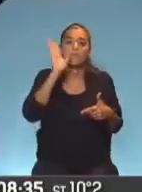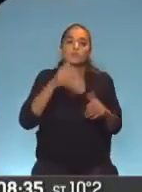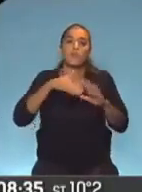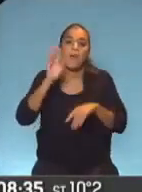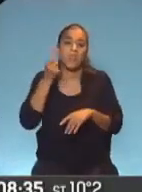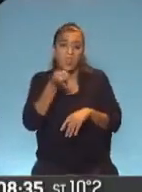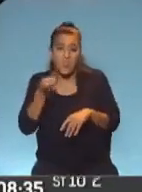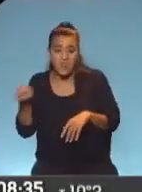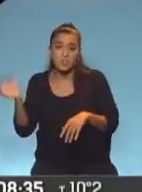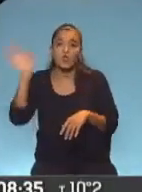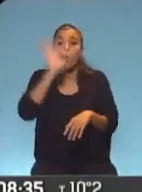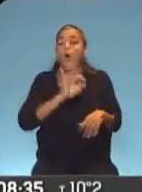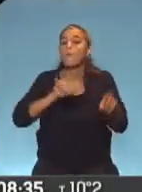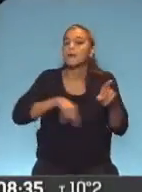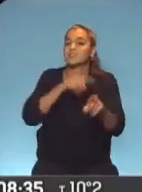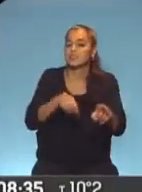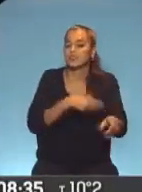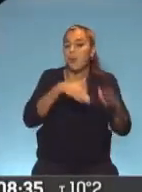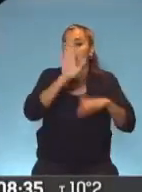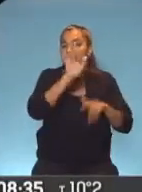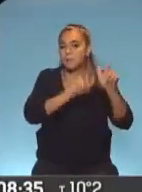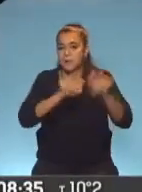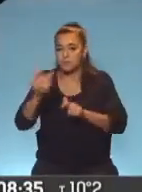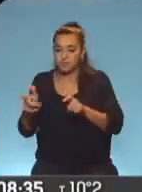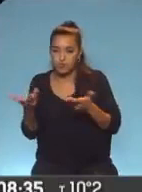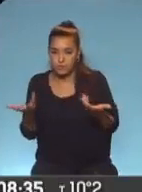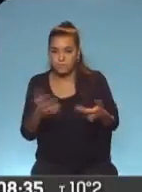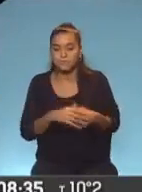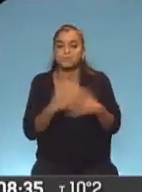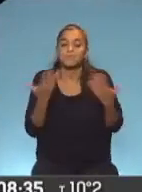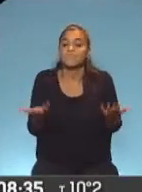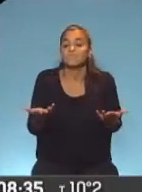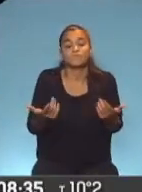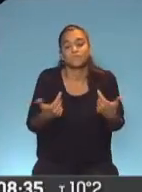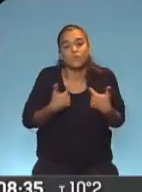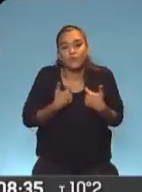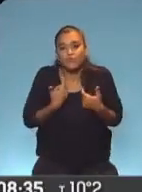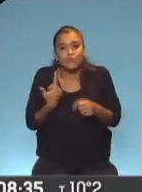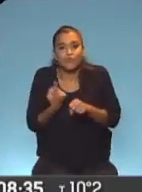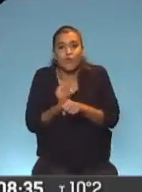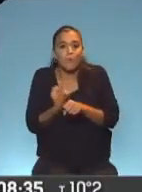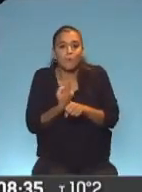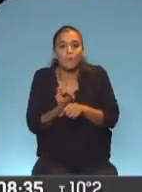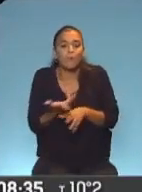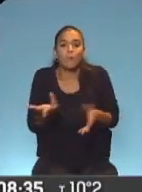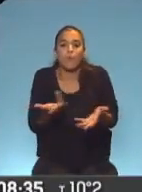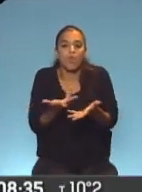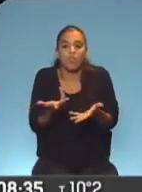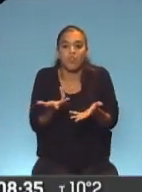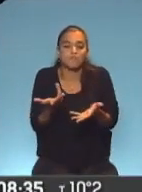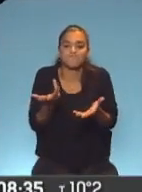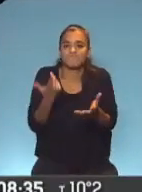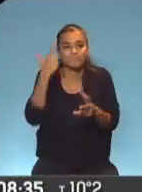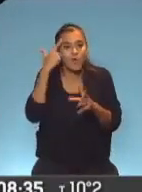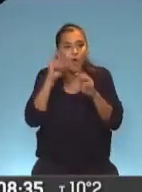delitos o se persiguió a gente para hacer estadísticas? Bueno, no puedo yo sacar